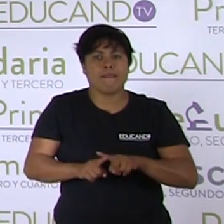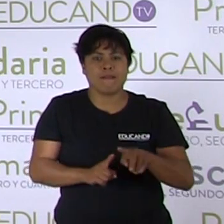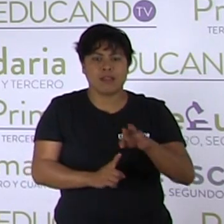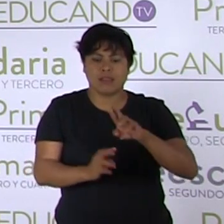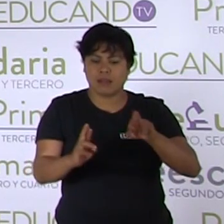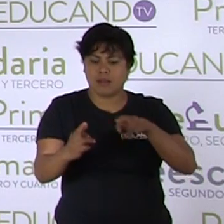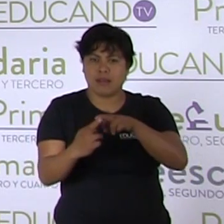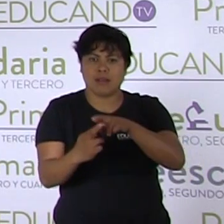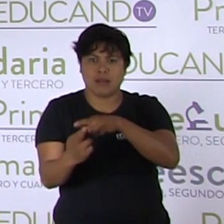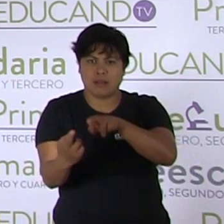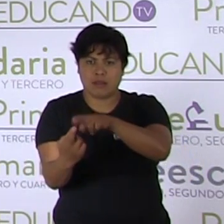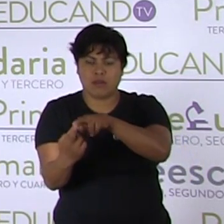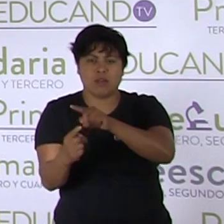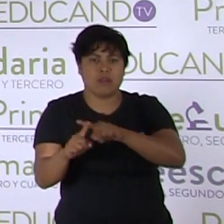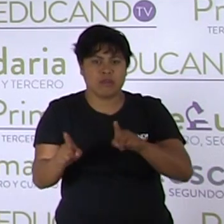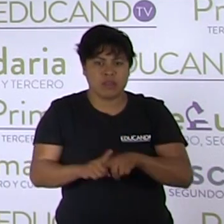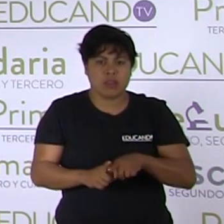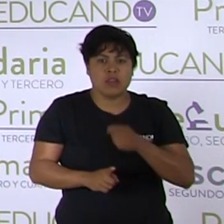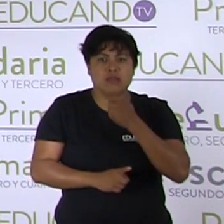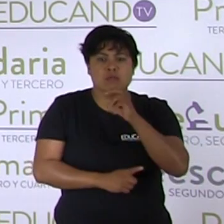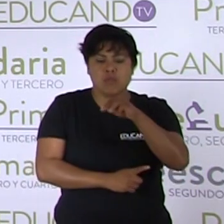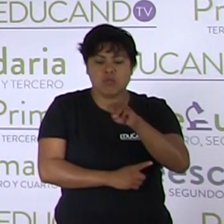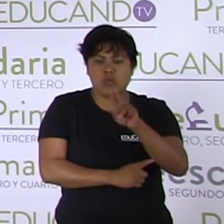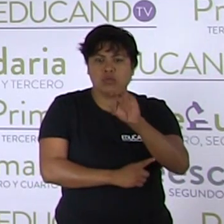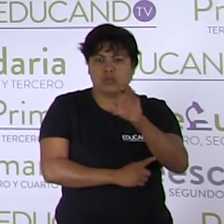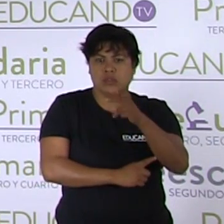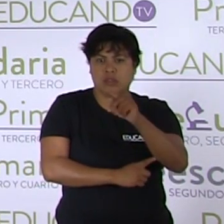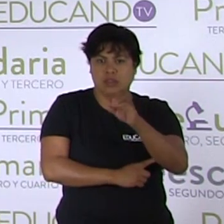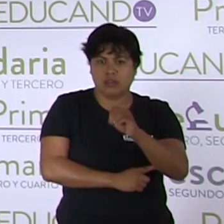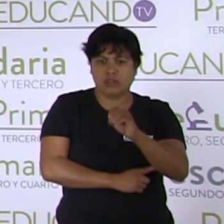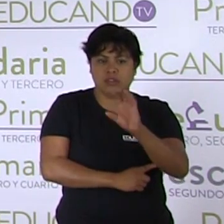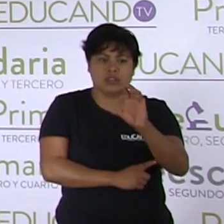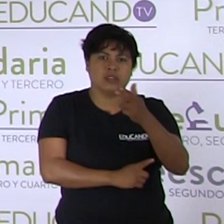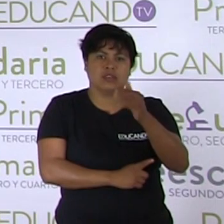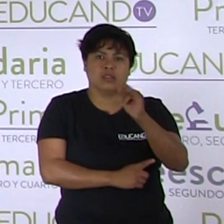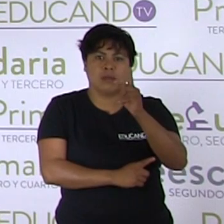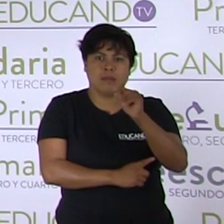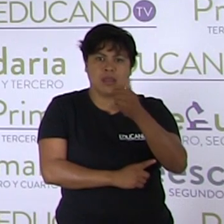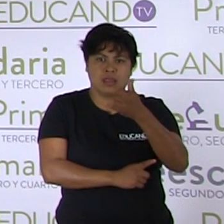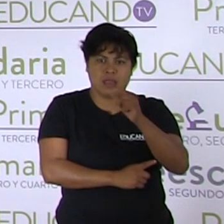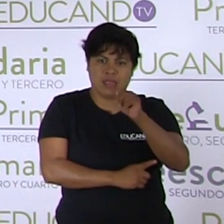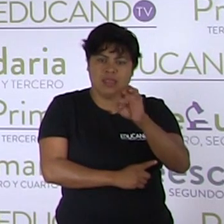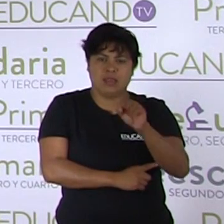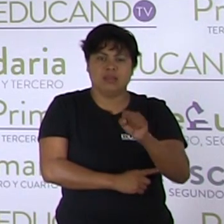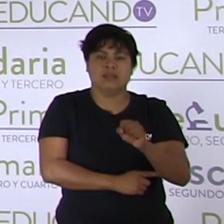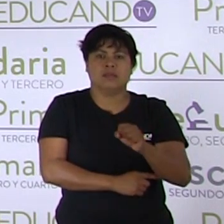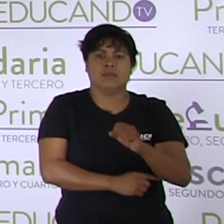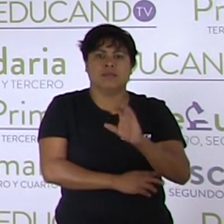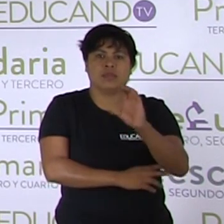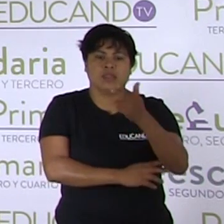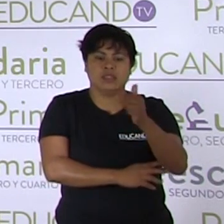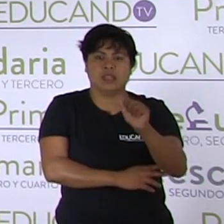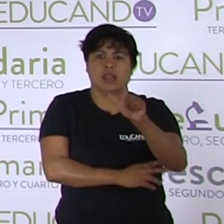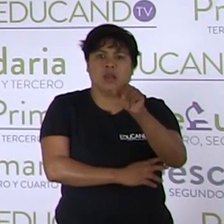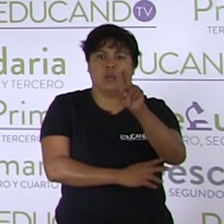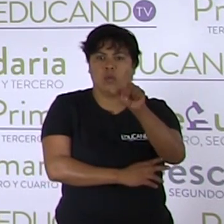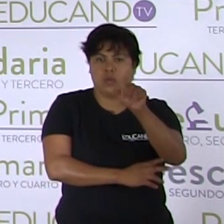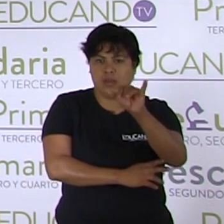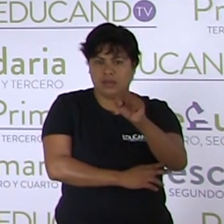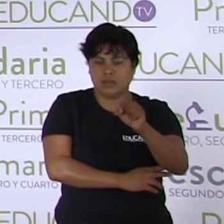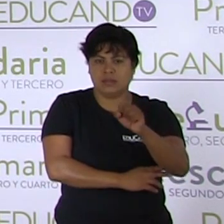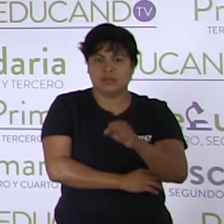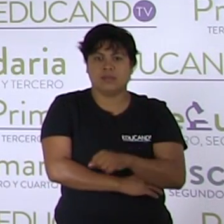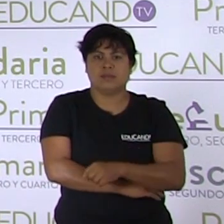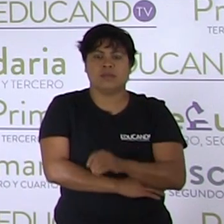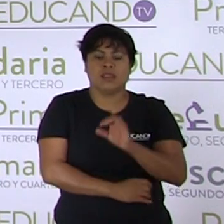regiones les van a decir muchitos, chilpayates, chalulis,